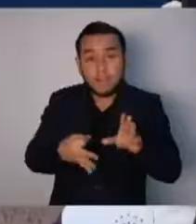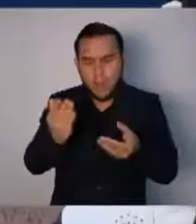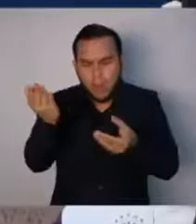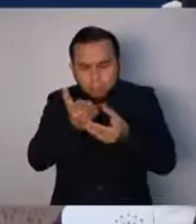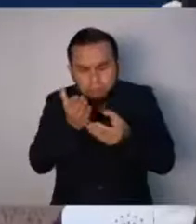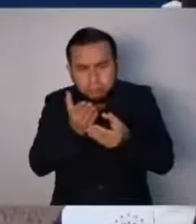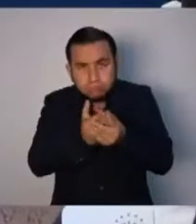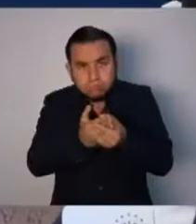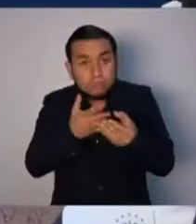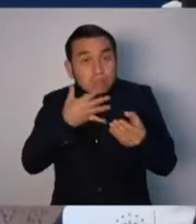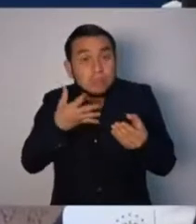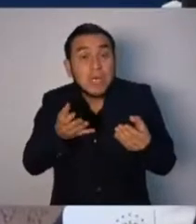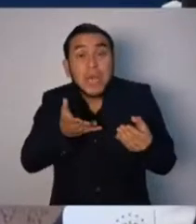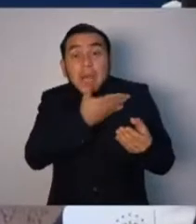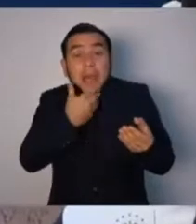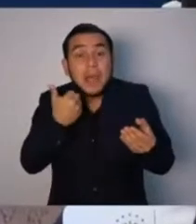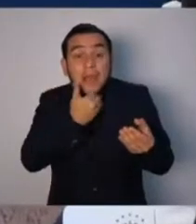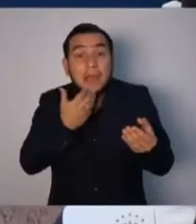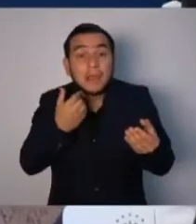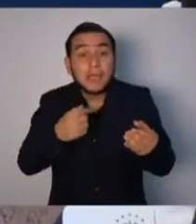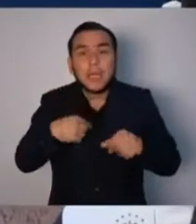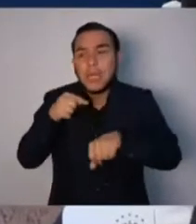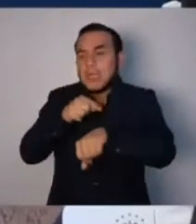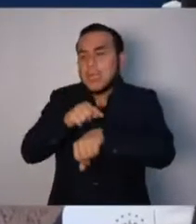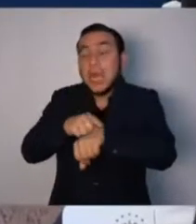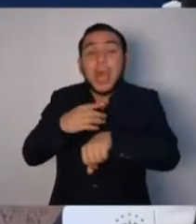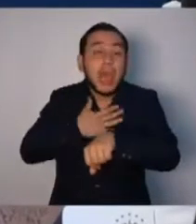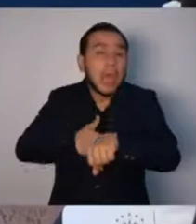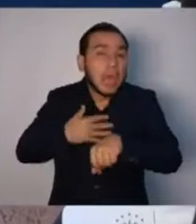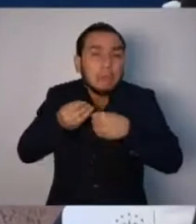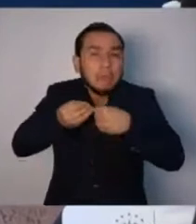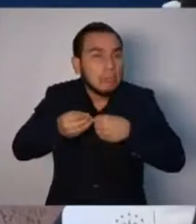lastimosamente no nos alcanzó el tiempo